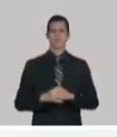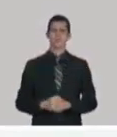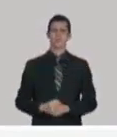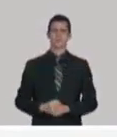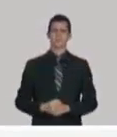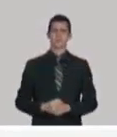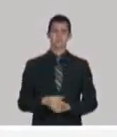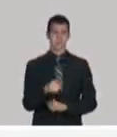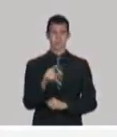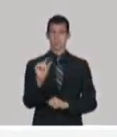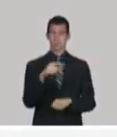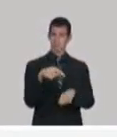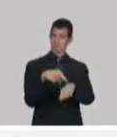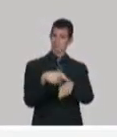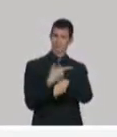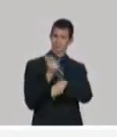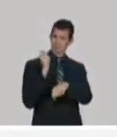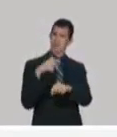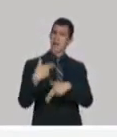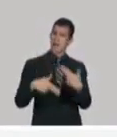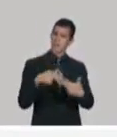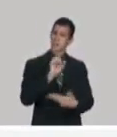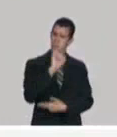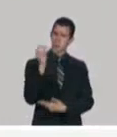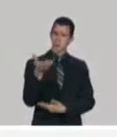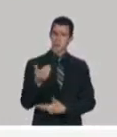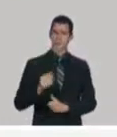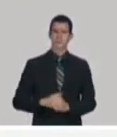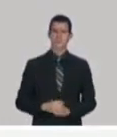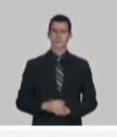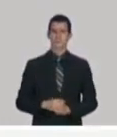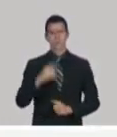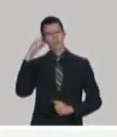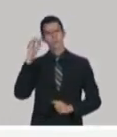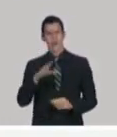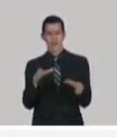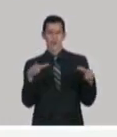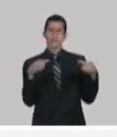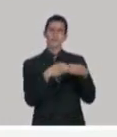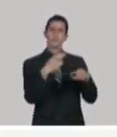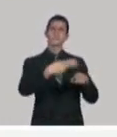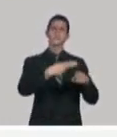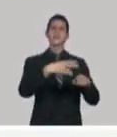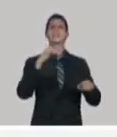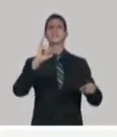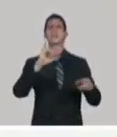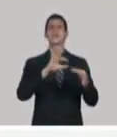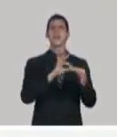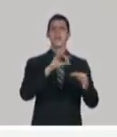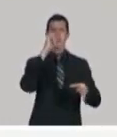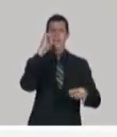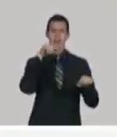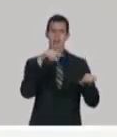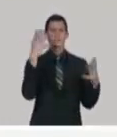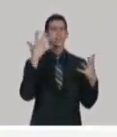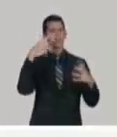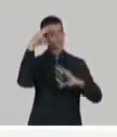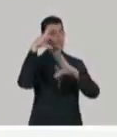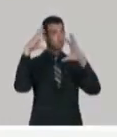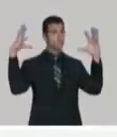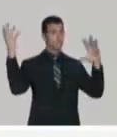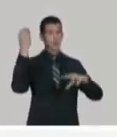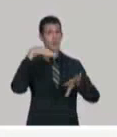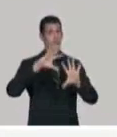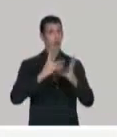grandes de los grandes logros del 6 jefe del grupo biopharma que ha permitido también el escalado de poder ampliar la cantidad de